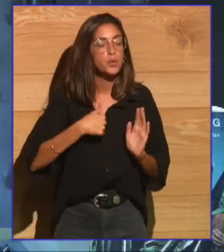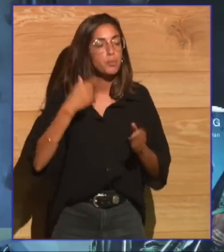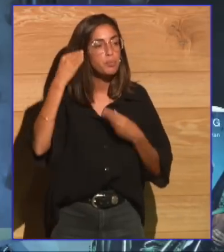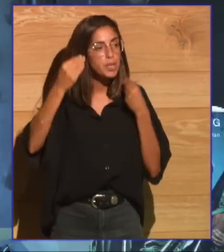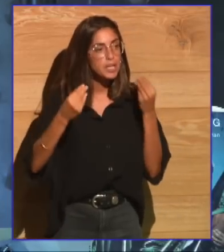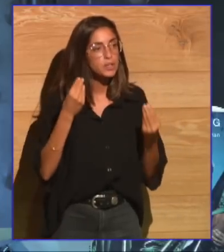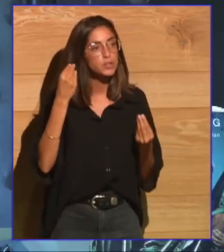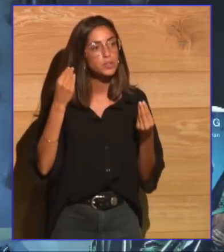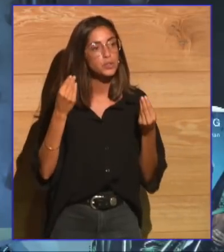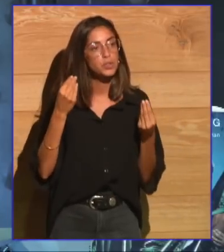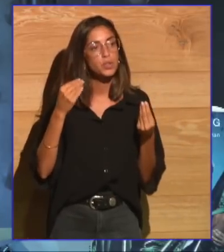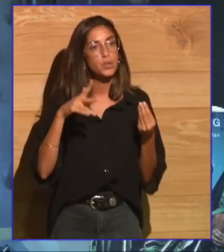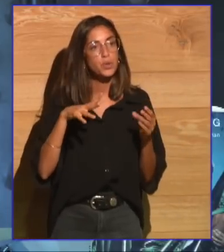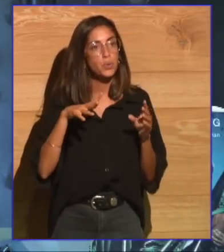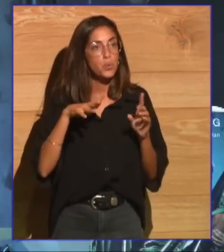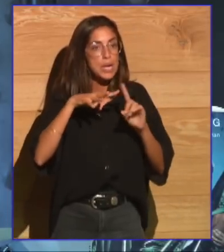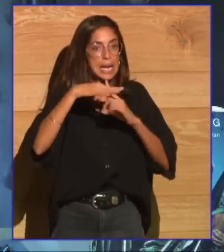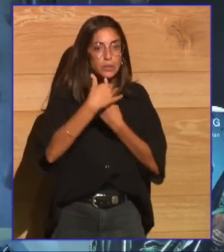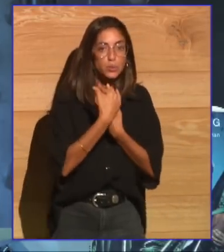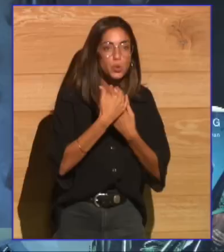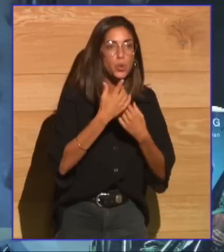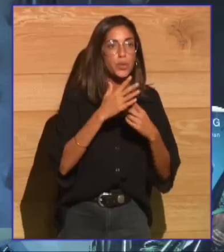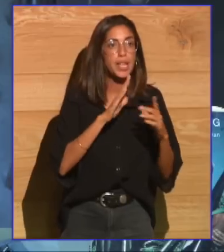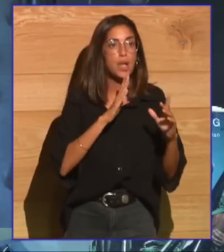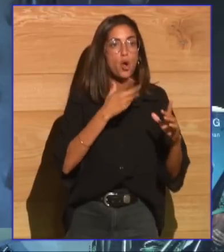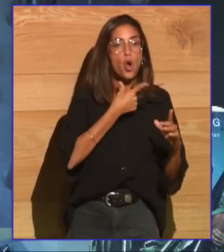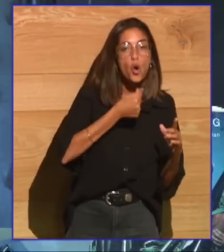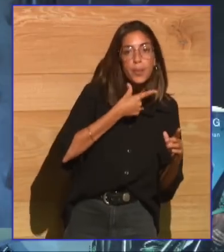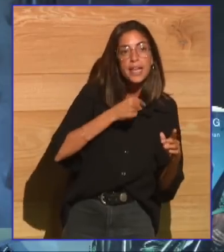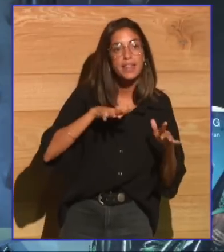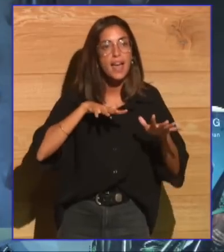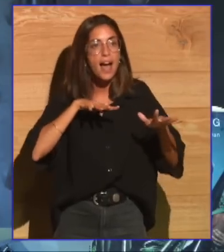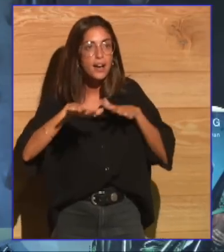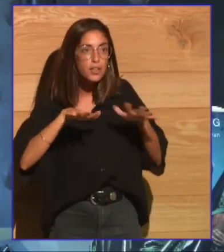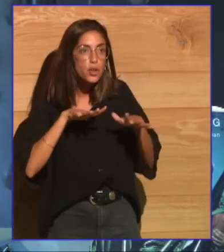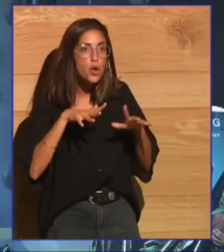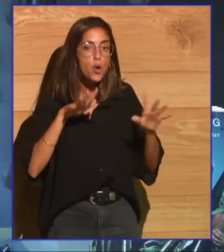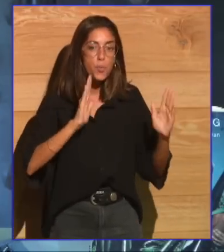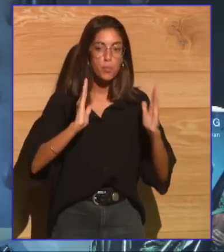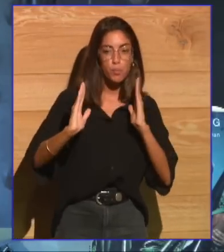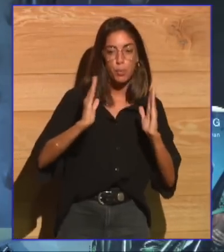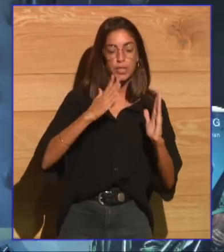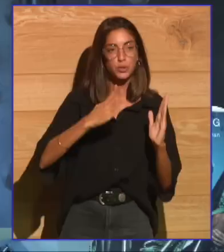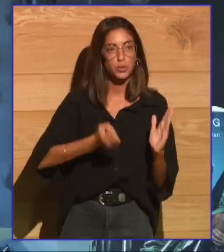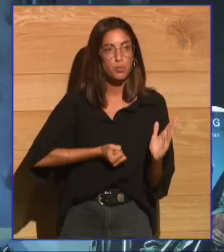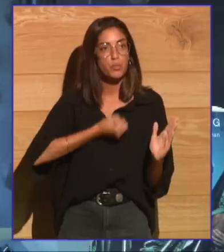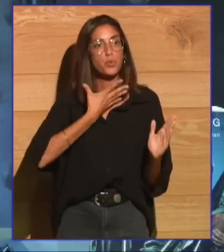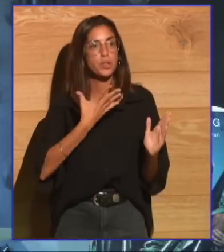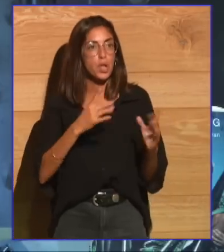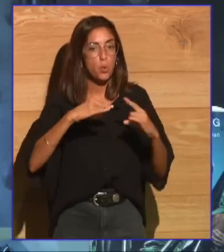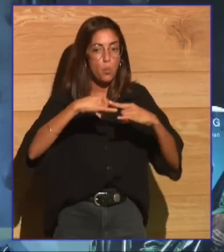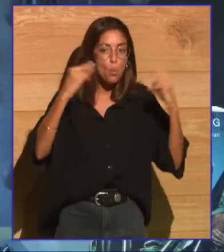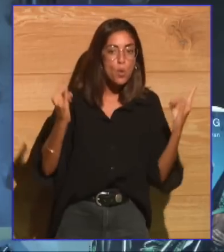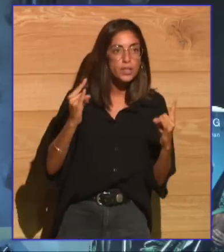en la que hay momentos casi de comedia momentos de acción momentos emocionales puentes simplemente técnicos de enlace